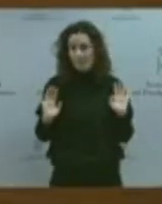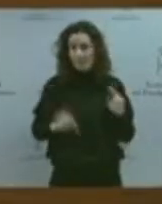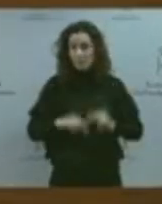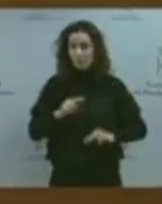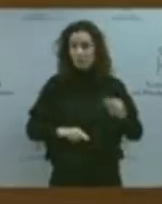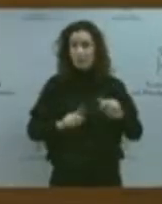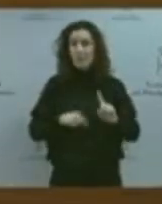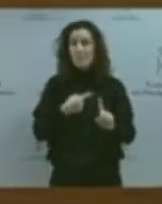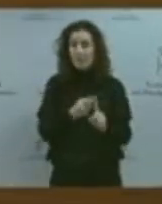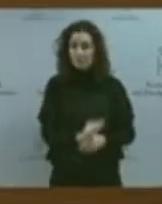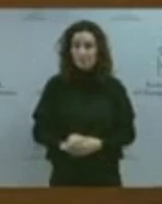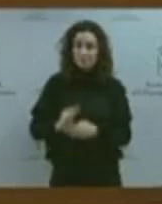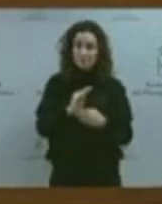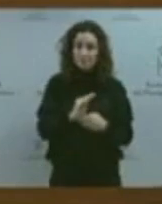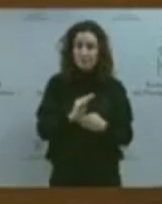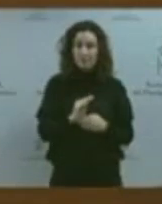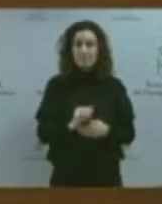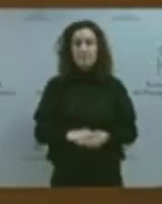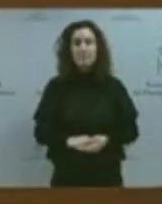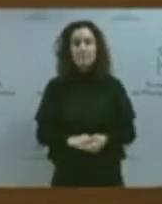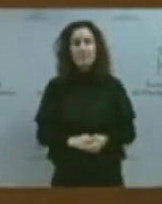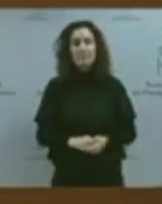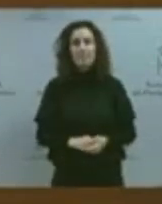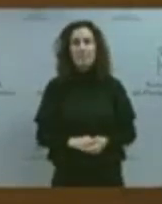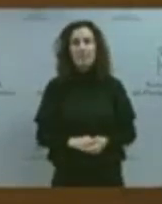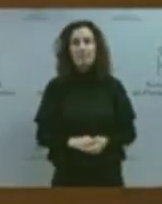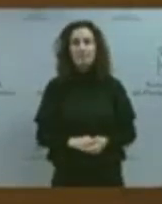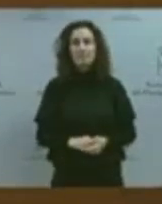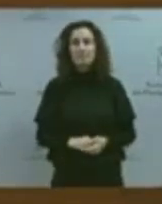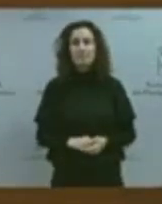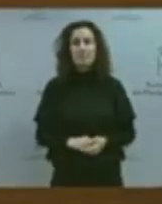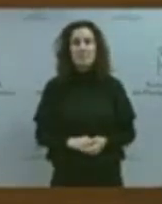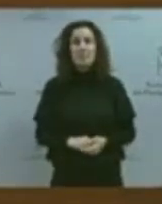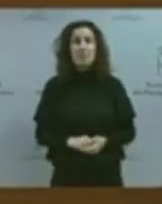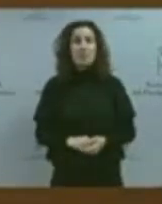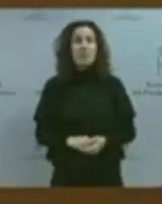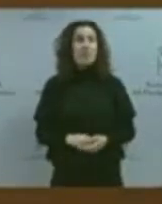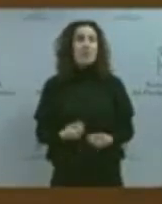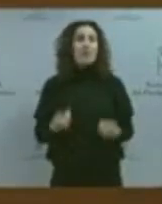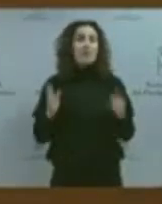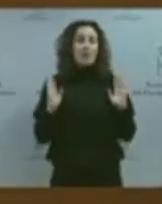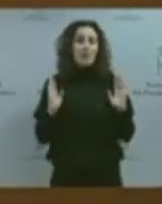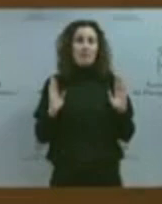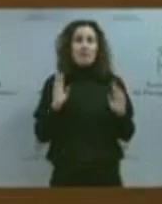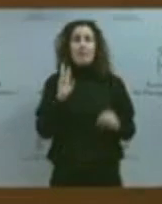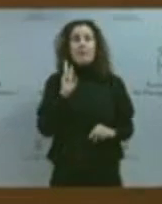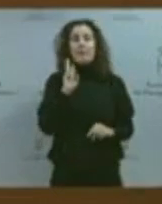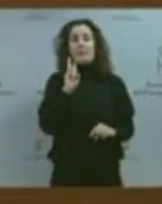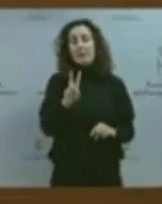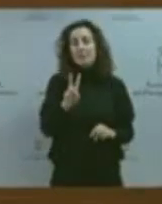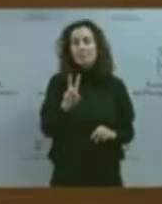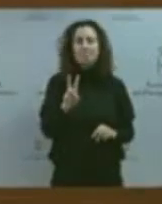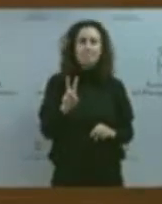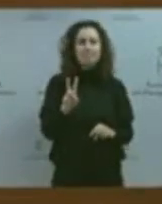caso. Como usted ha dicho, a lo que se ve hay unas inconveniencias o unos requisitos que no